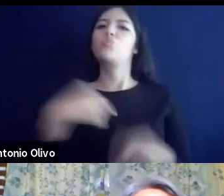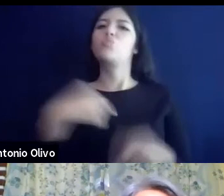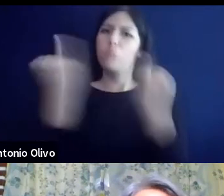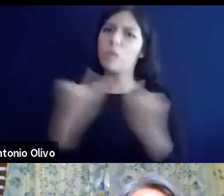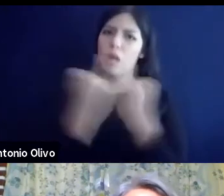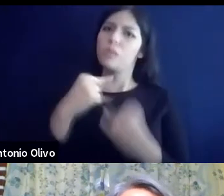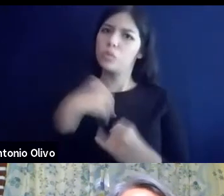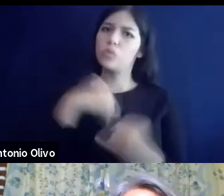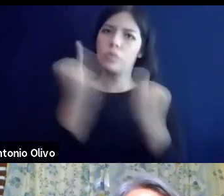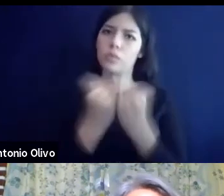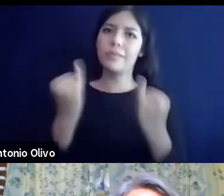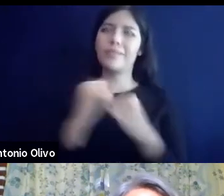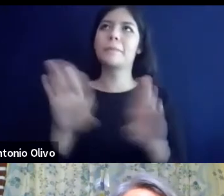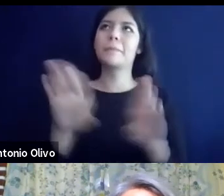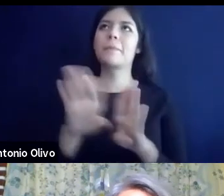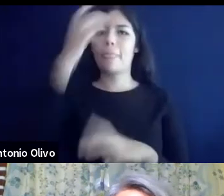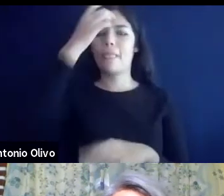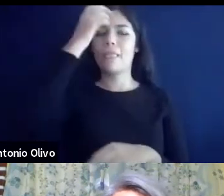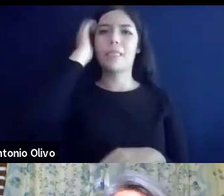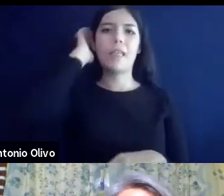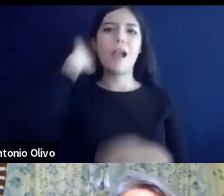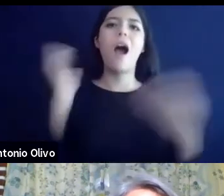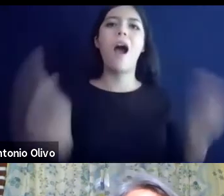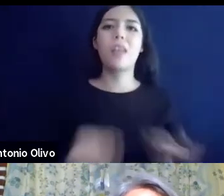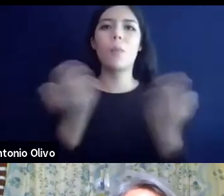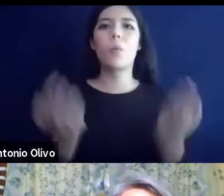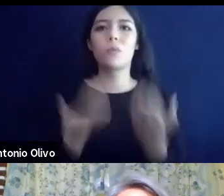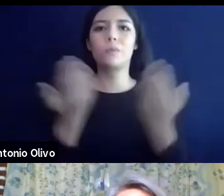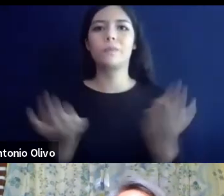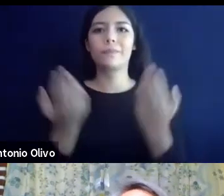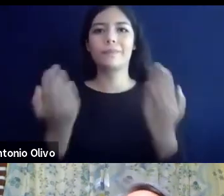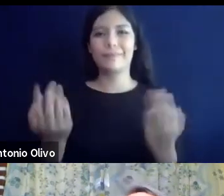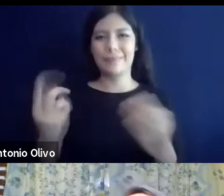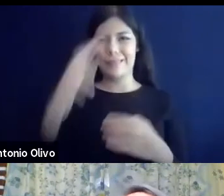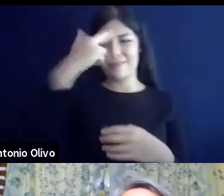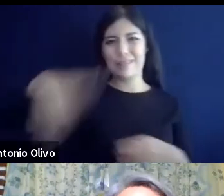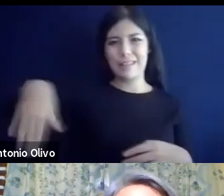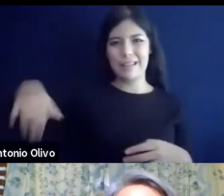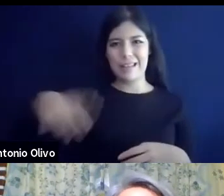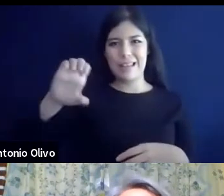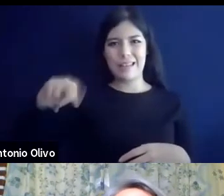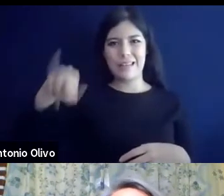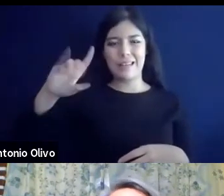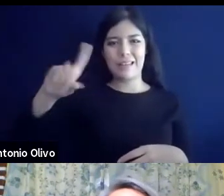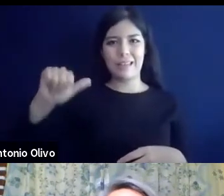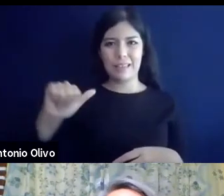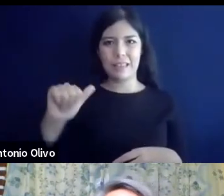que vean, como dijo esta Neida hace rato, de la mamá que tiene a su hija también con la misma discapacidad, que diga, híjole, sí se